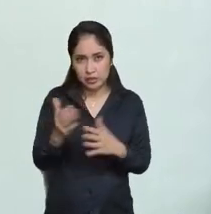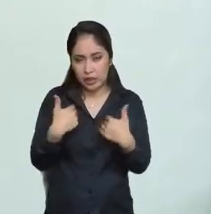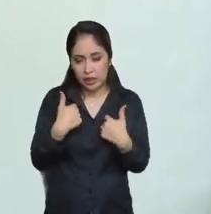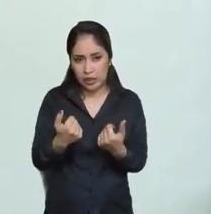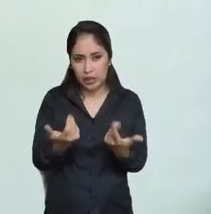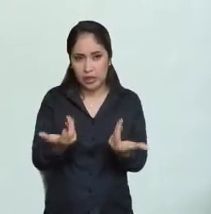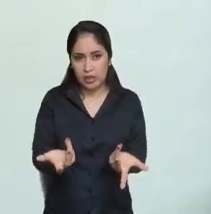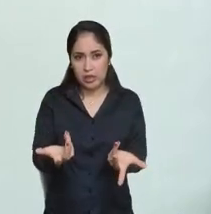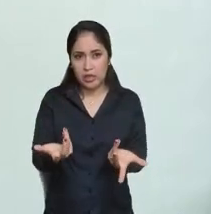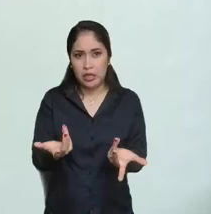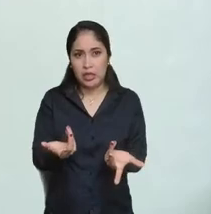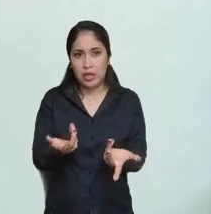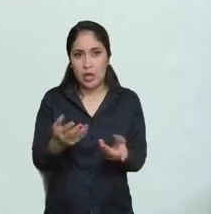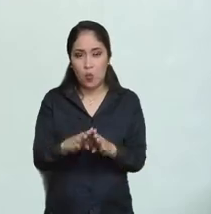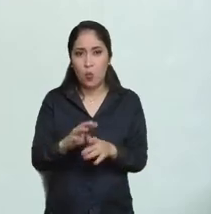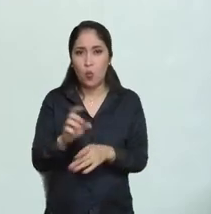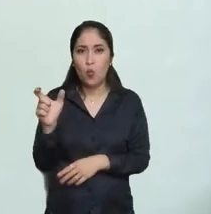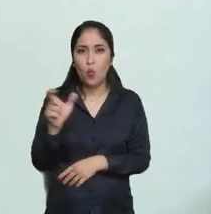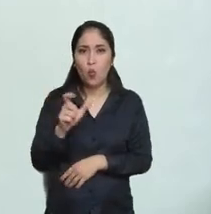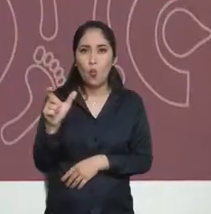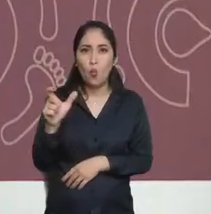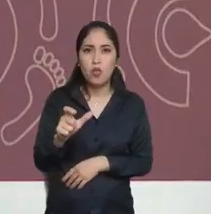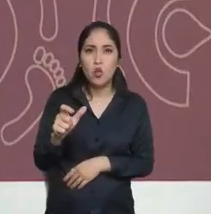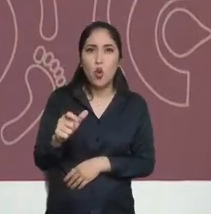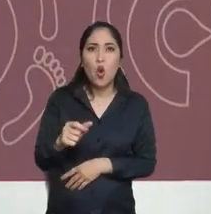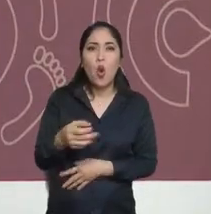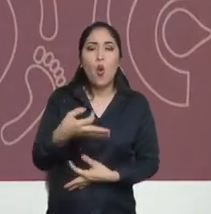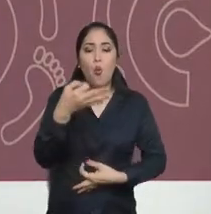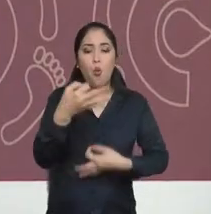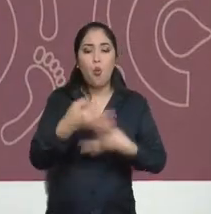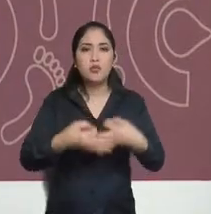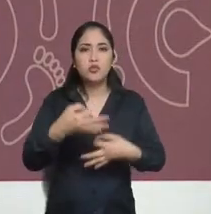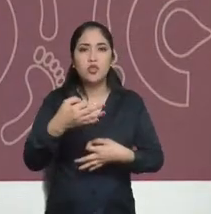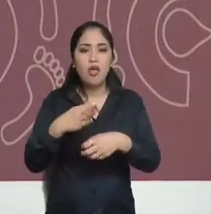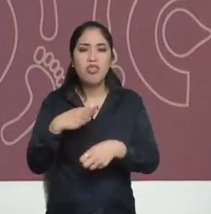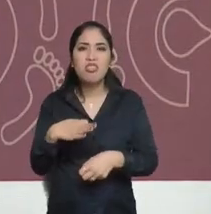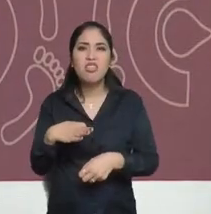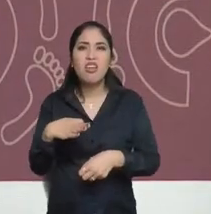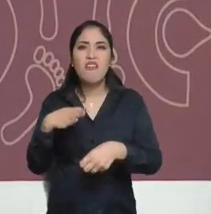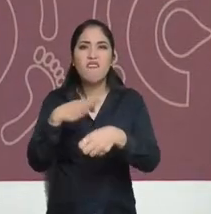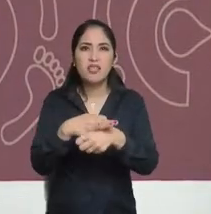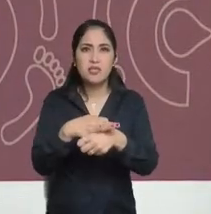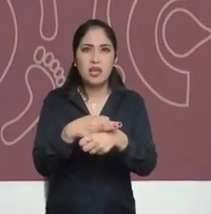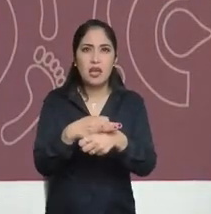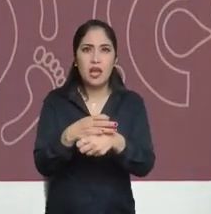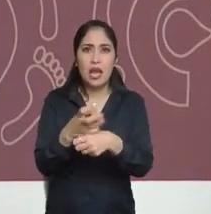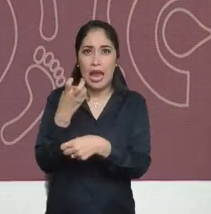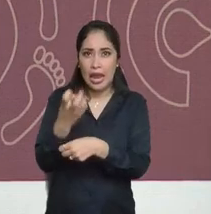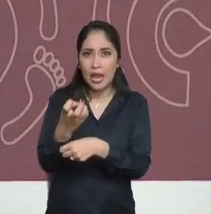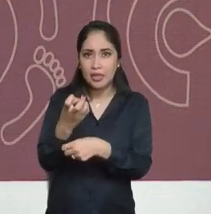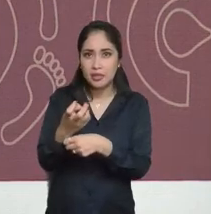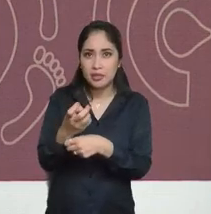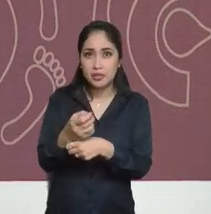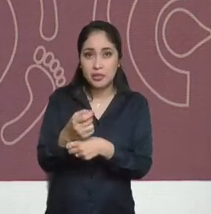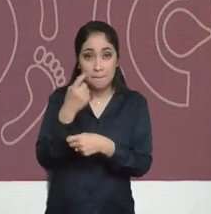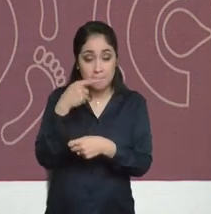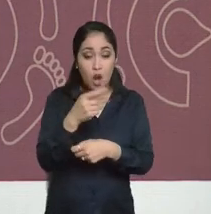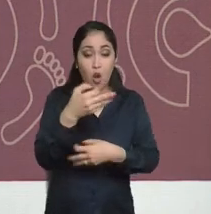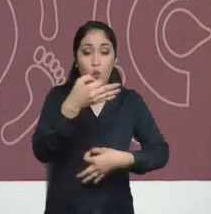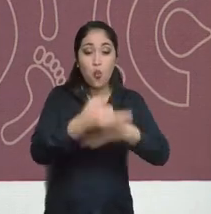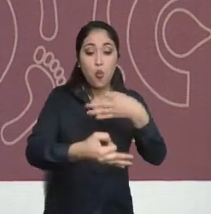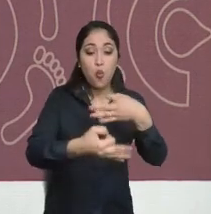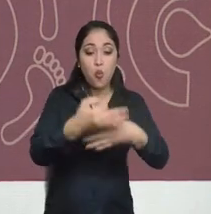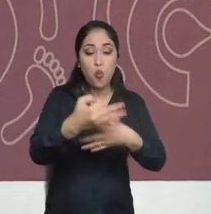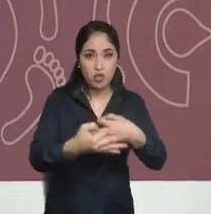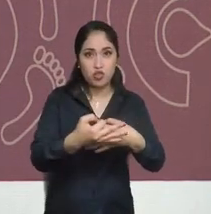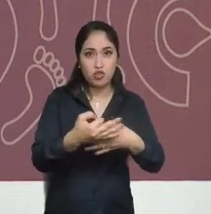la naturaleza de un juicio de amparo. Un juicio de amparo es justamente eso, es un juicio. Y un juicio se compone de varias fases. Como ustedes